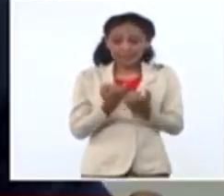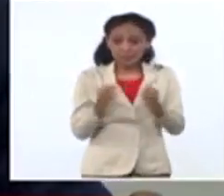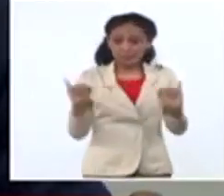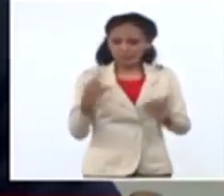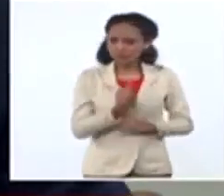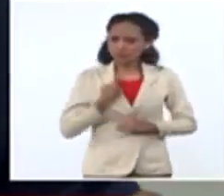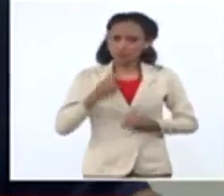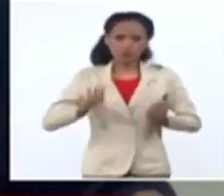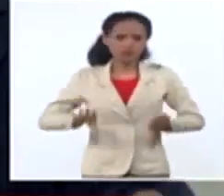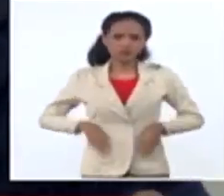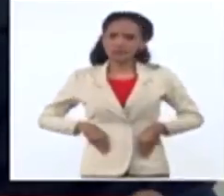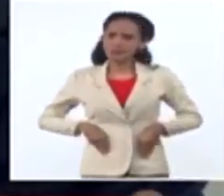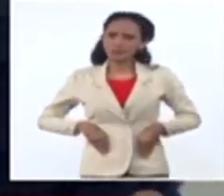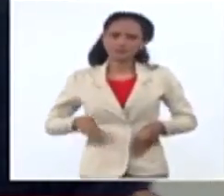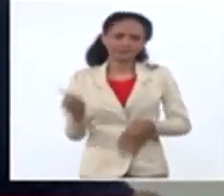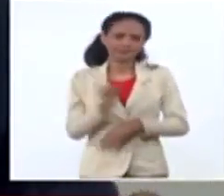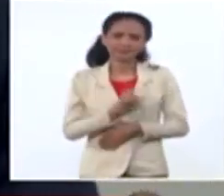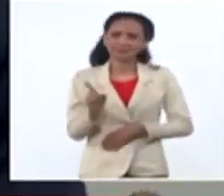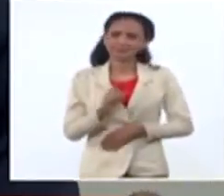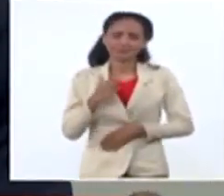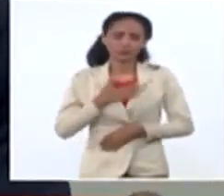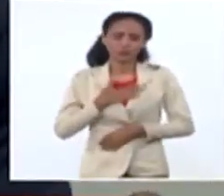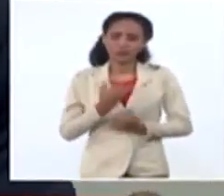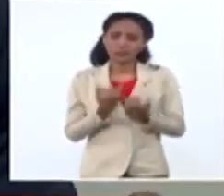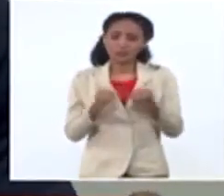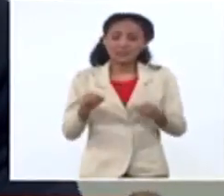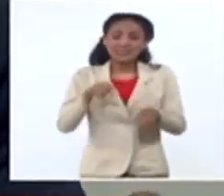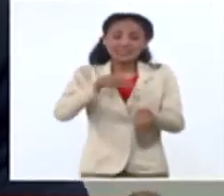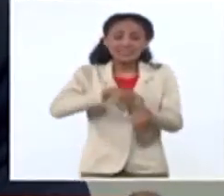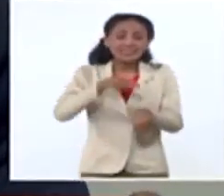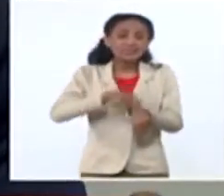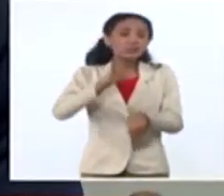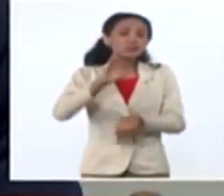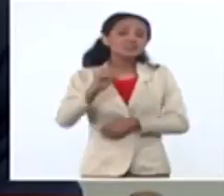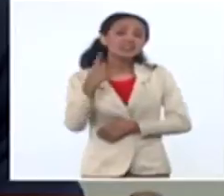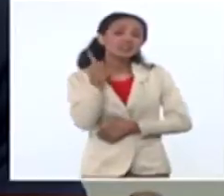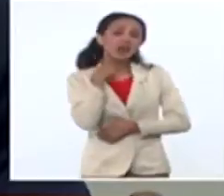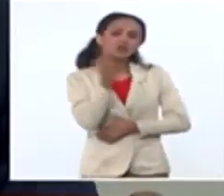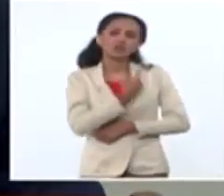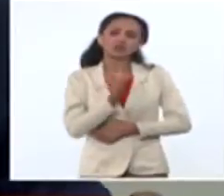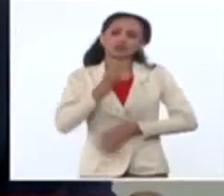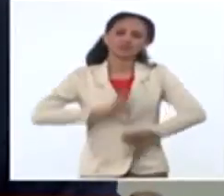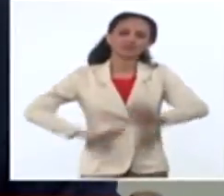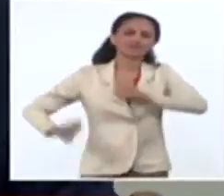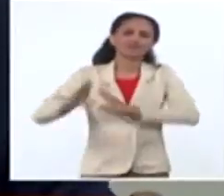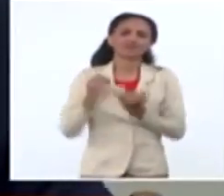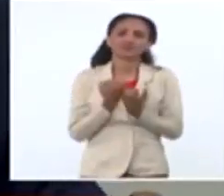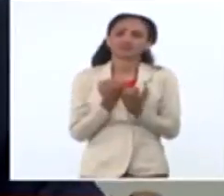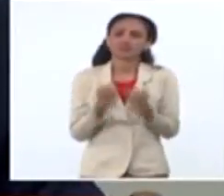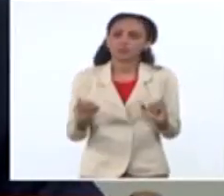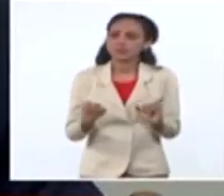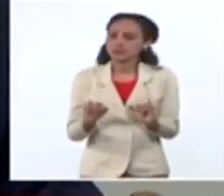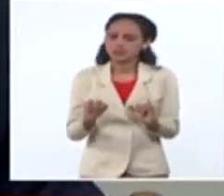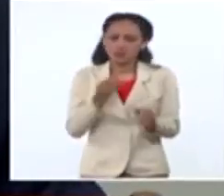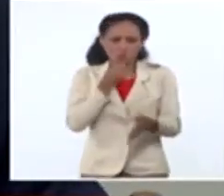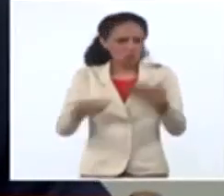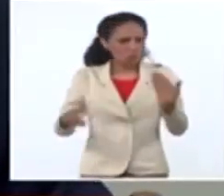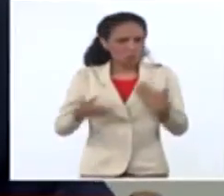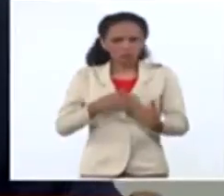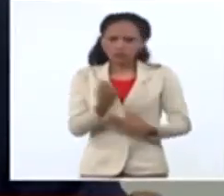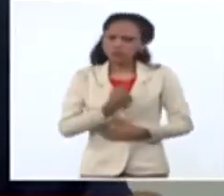nuestra soberanía que durante 60 años hemos defendido y defenderemos al precio de